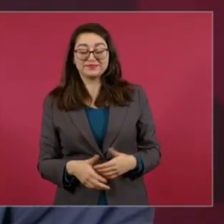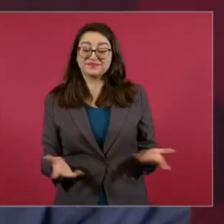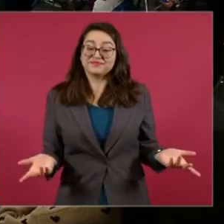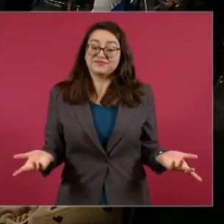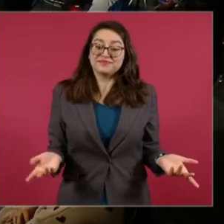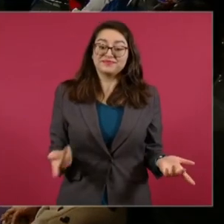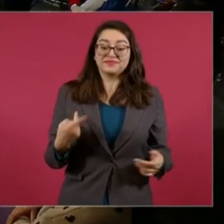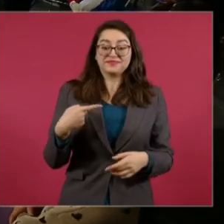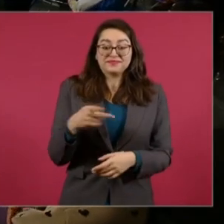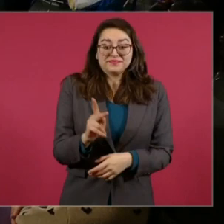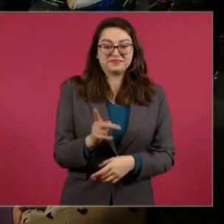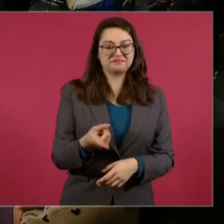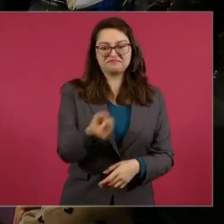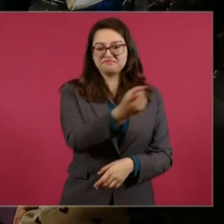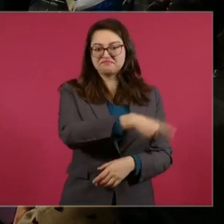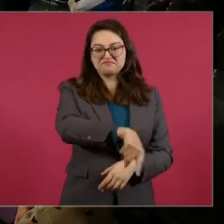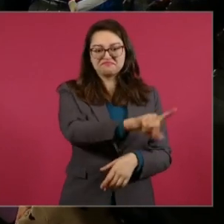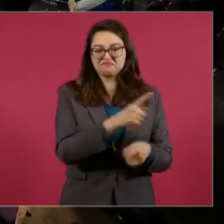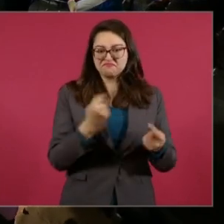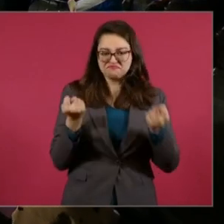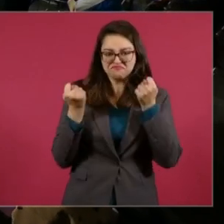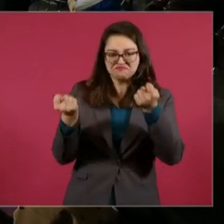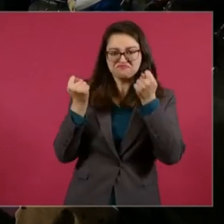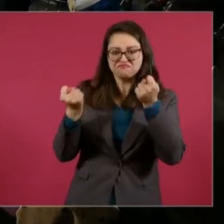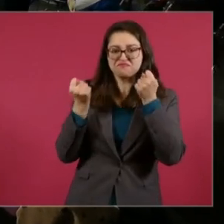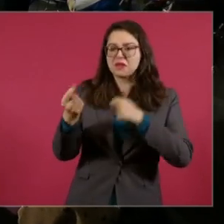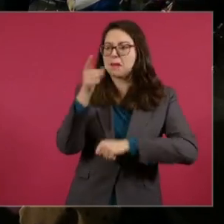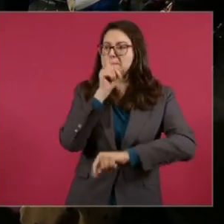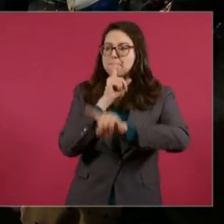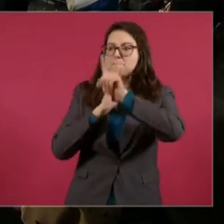están mintiendo